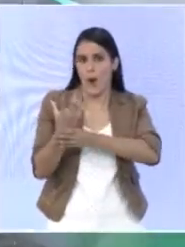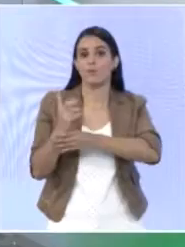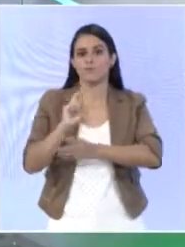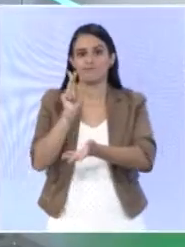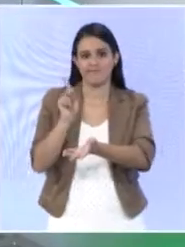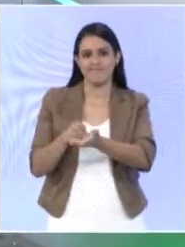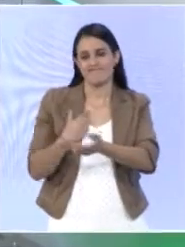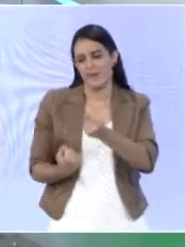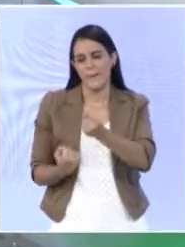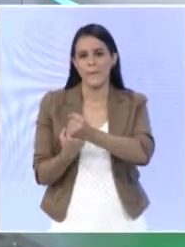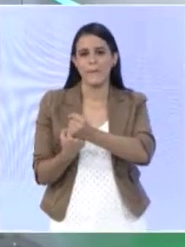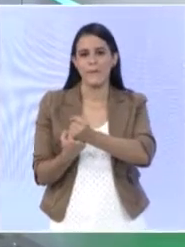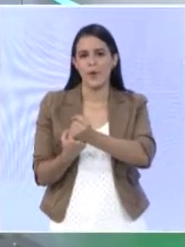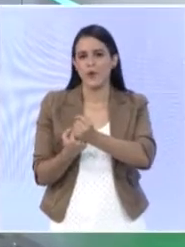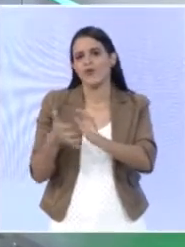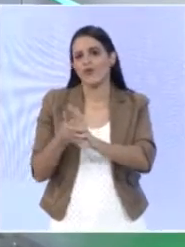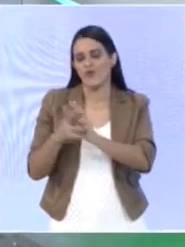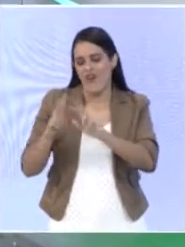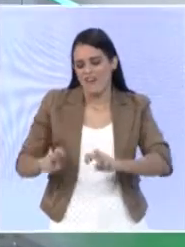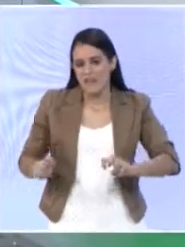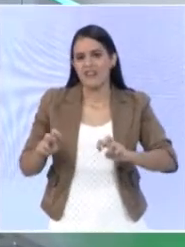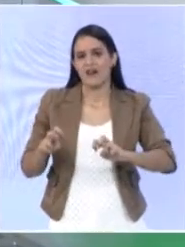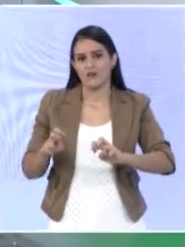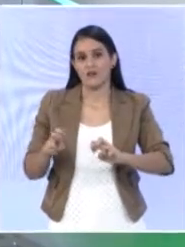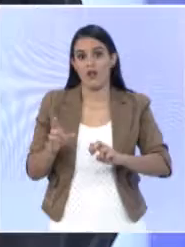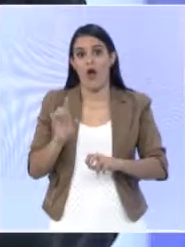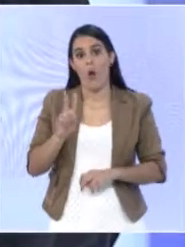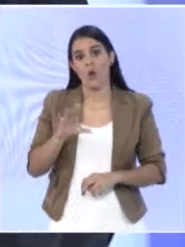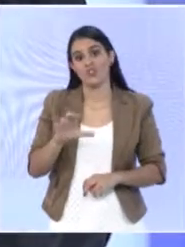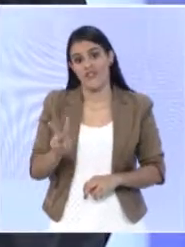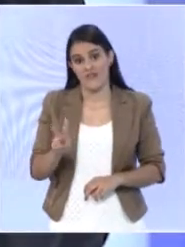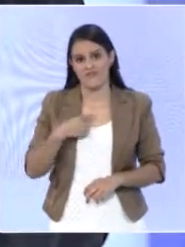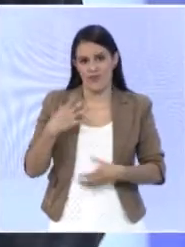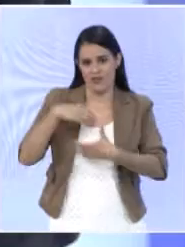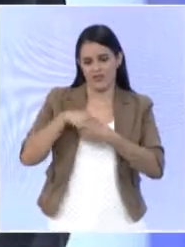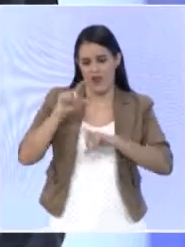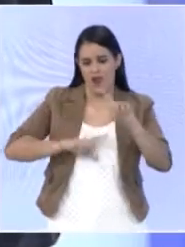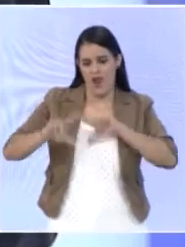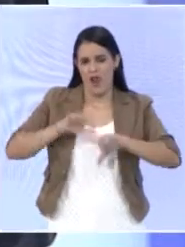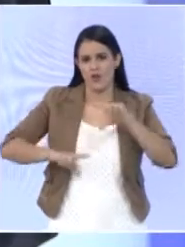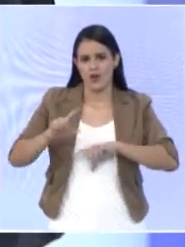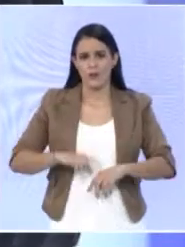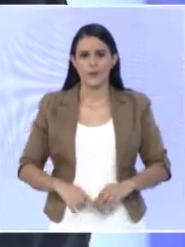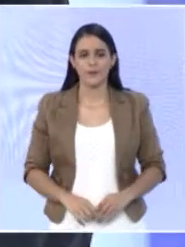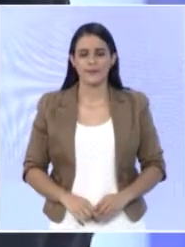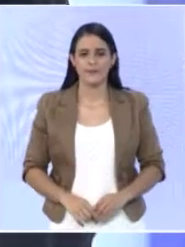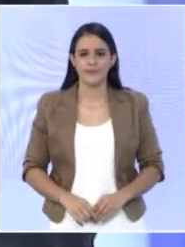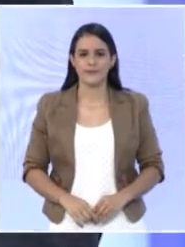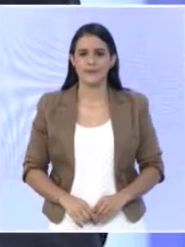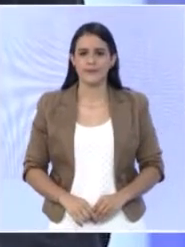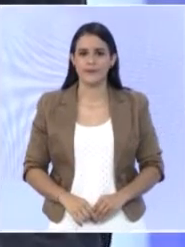desde el punto de vista de investigación y desarrollo desde la universidad central de venezuela desde mi laboratorio en toma los días que dirijo en la universidad de medicina tropical